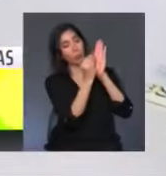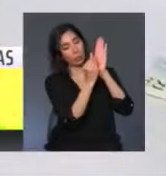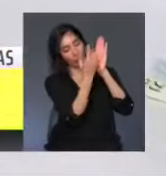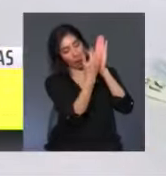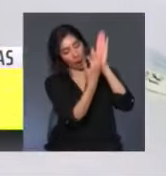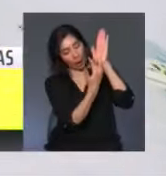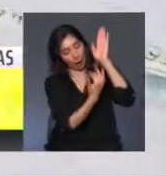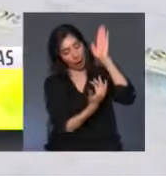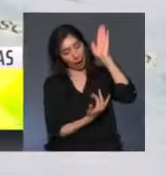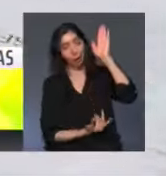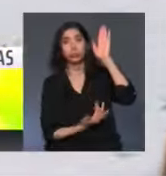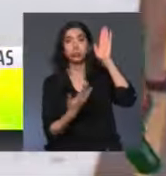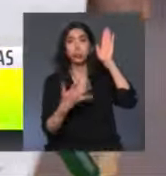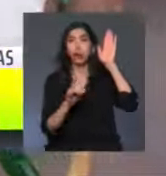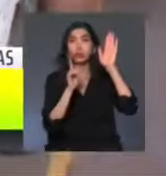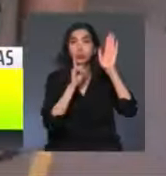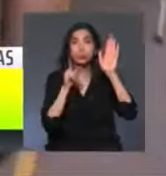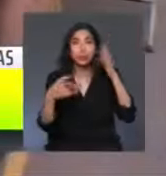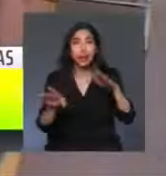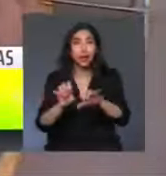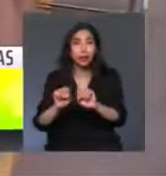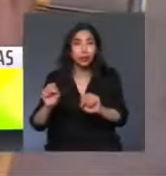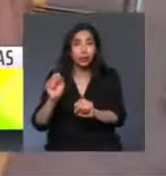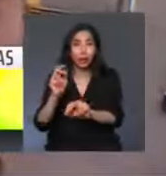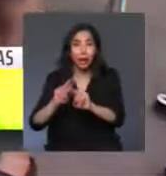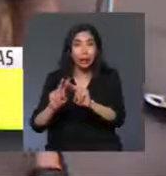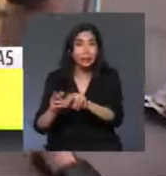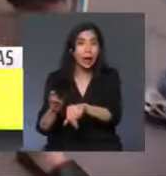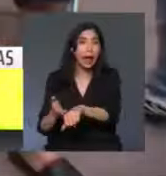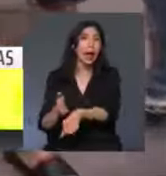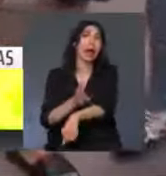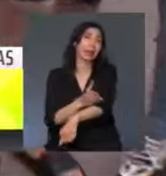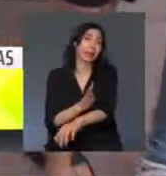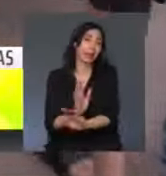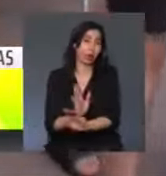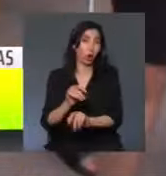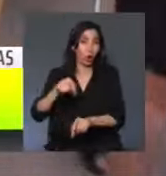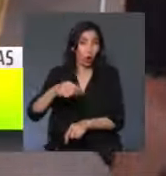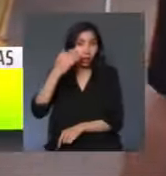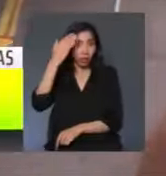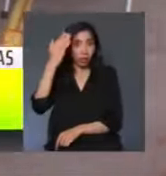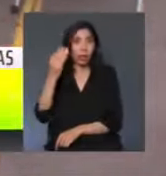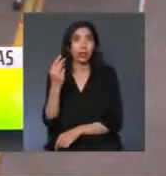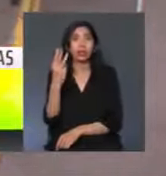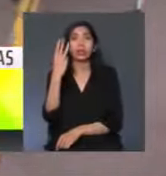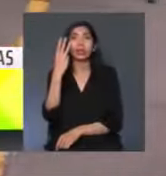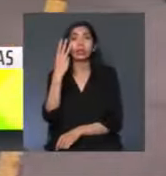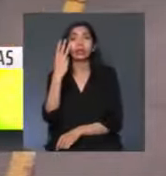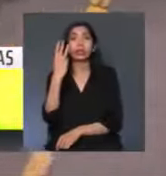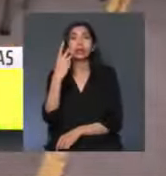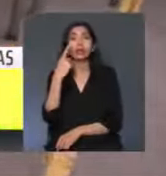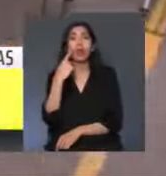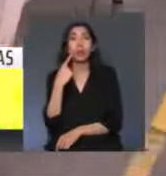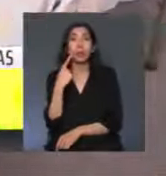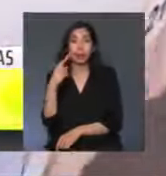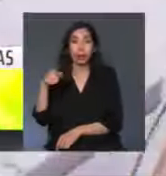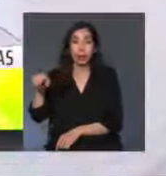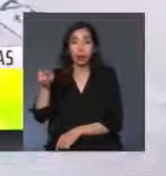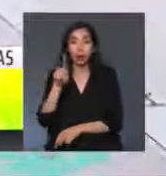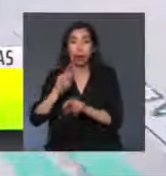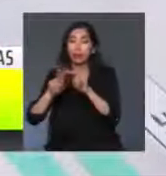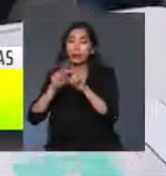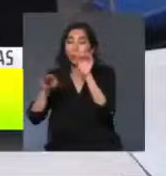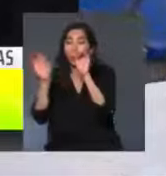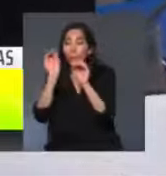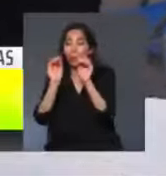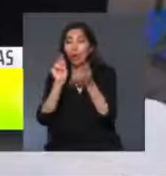porque ya tienen también esa pega hecha. Han ido adelantando durante el día estos tres hombres. Entonces, sí, se rieron de mí como que ridícula, chicas. Y tenemos aquí